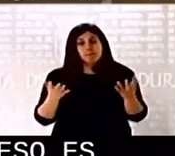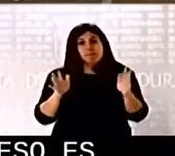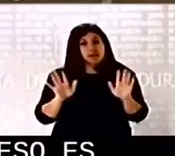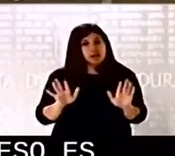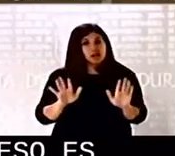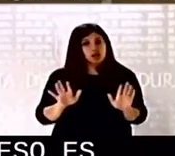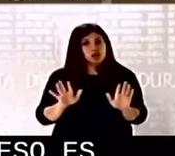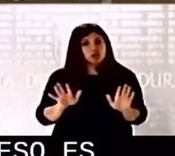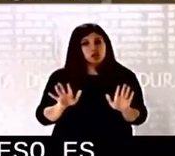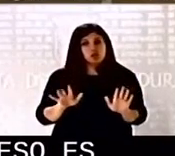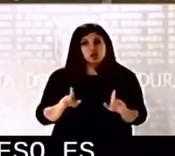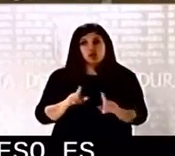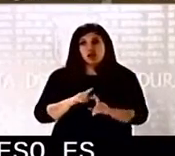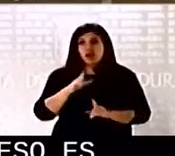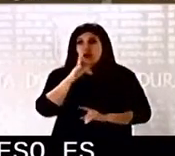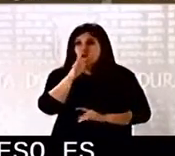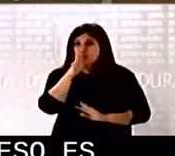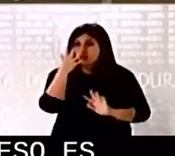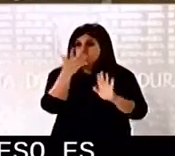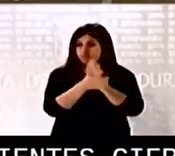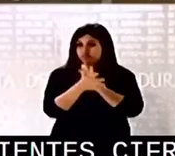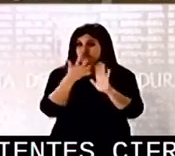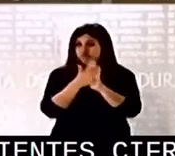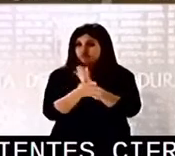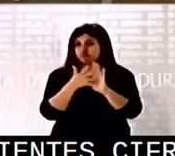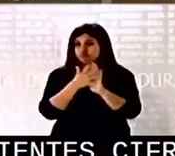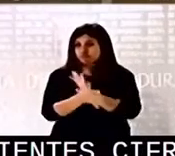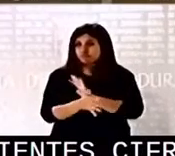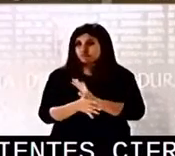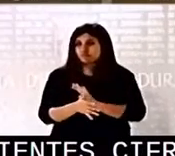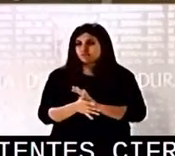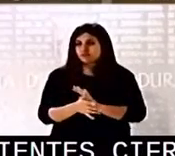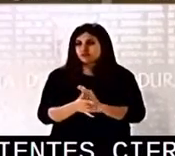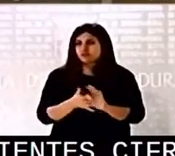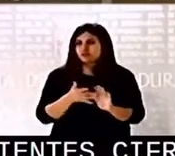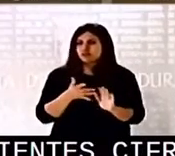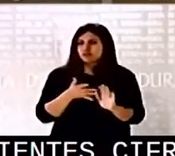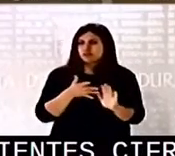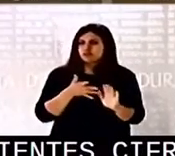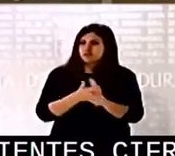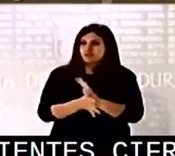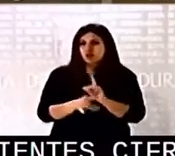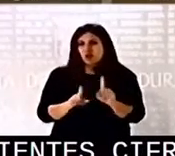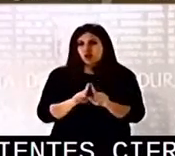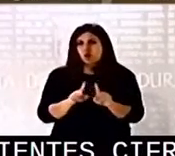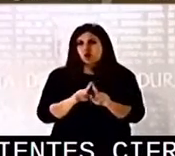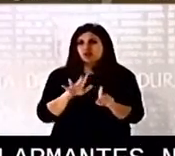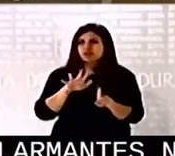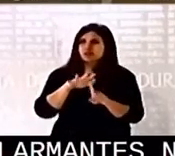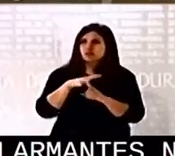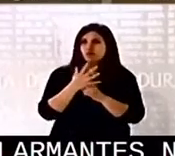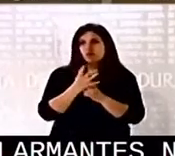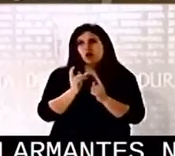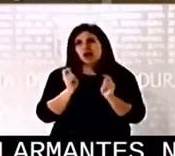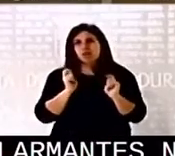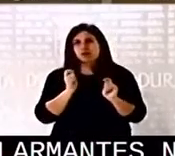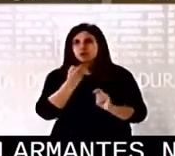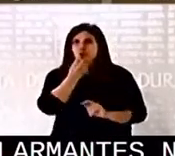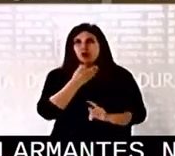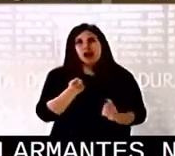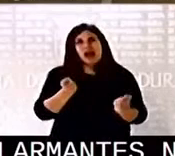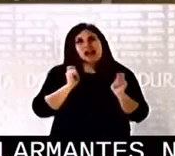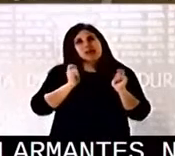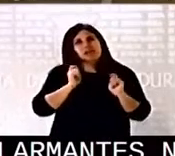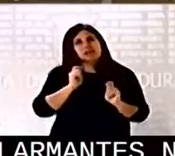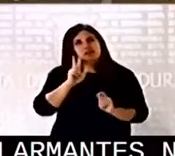pero con las siguientes cifras la situación es todavía más alarmante. Alarmante no es la palabra exacta. Más que